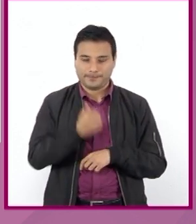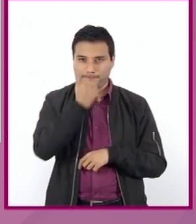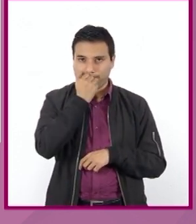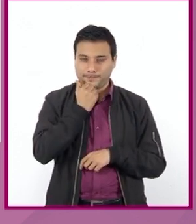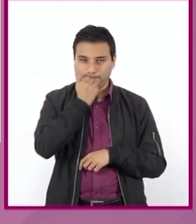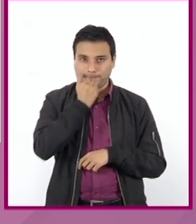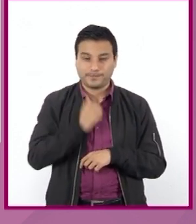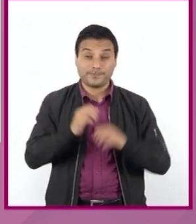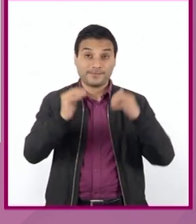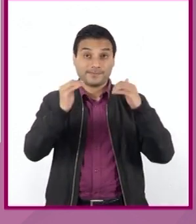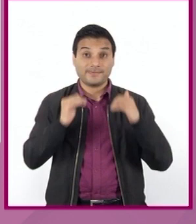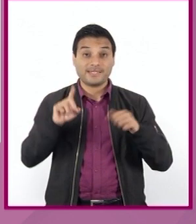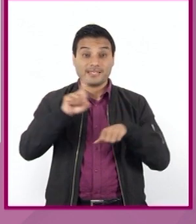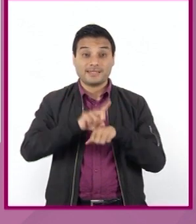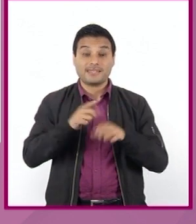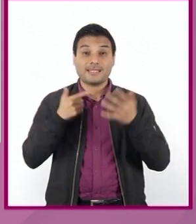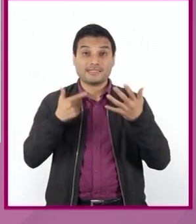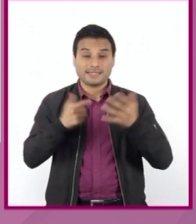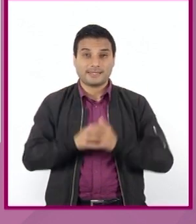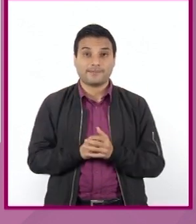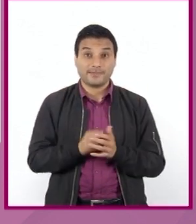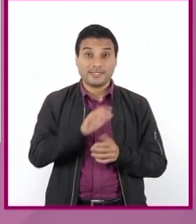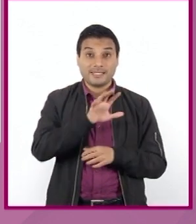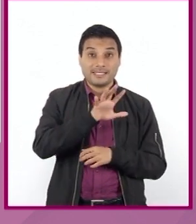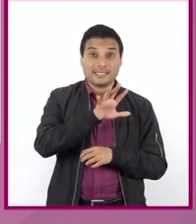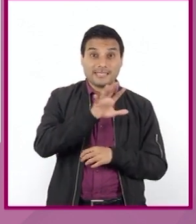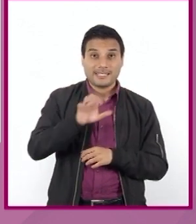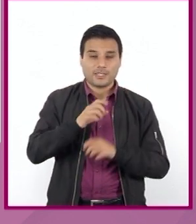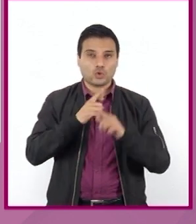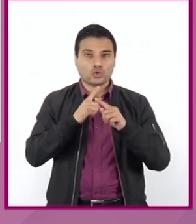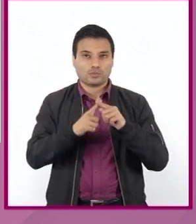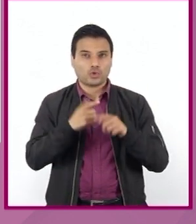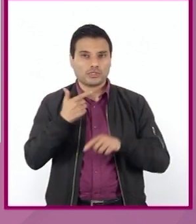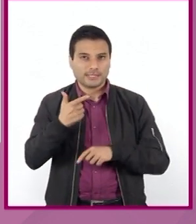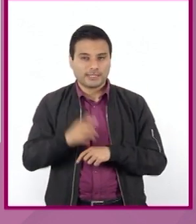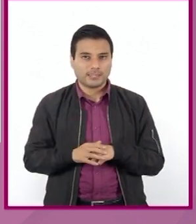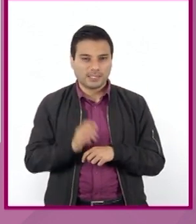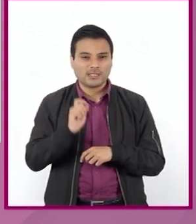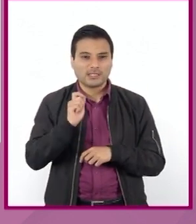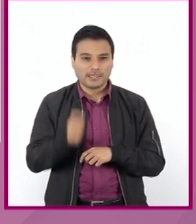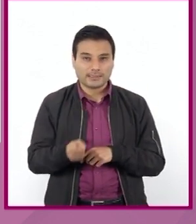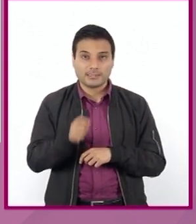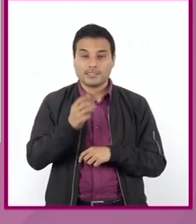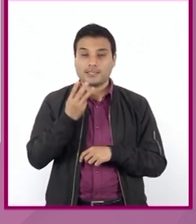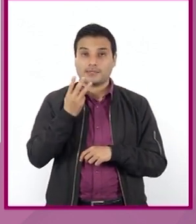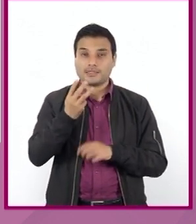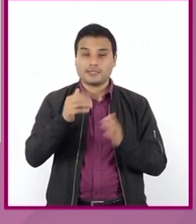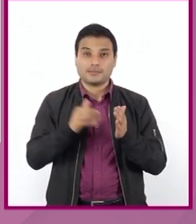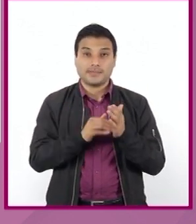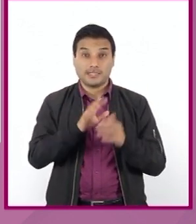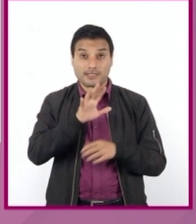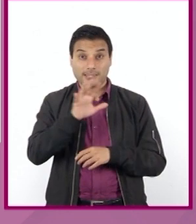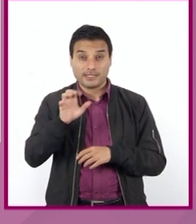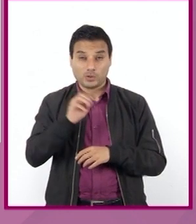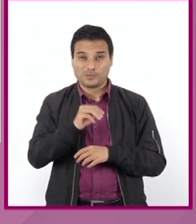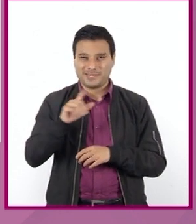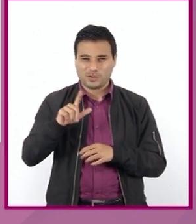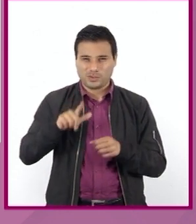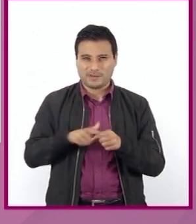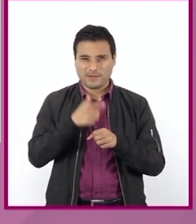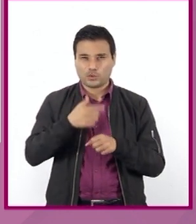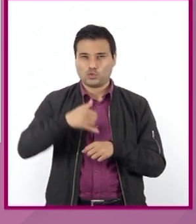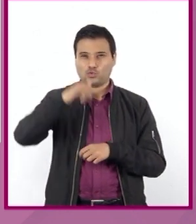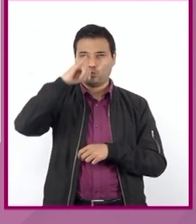el séptuple o 7 veces la cantidad en mililitros de refresco que se consume el día 1, se septuplica